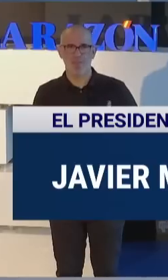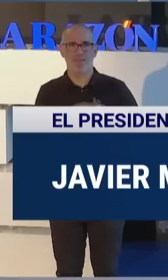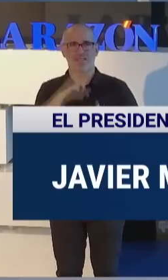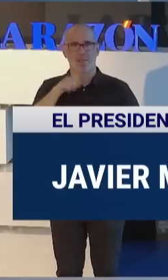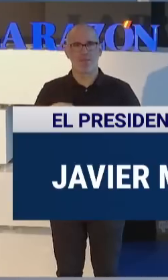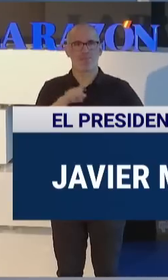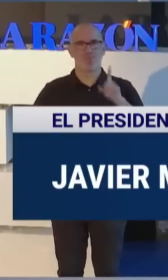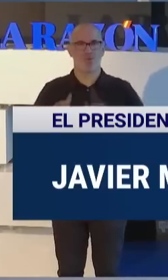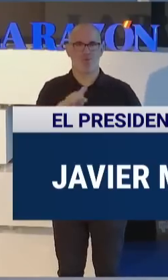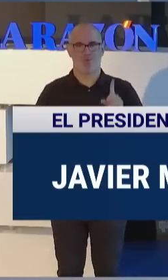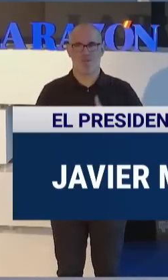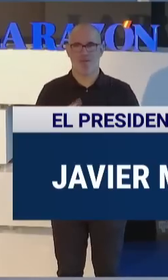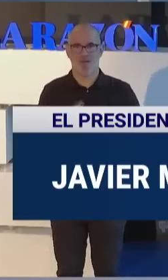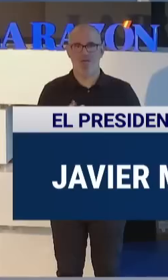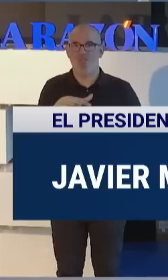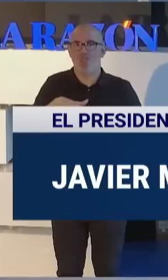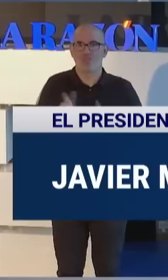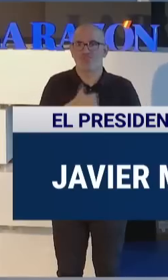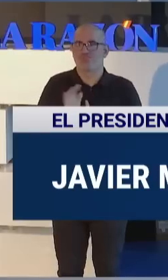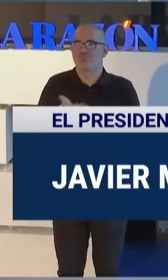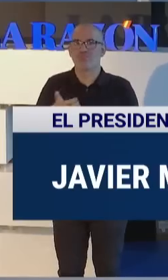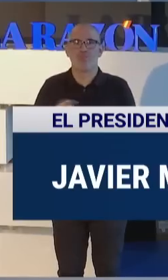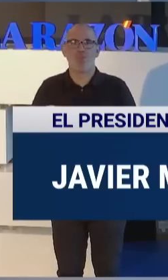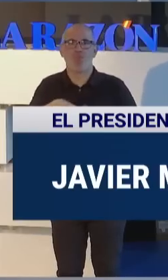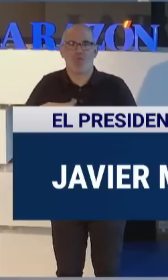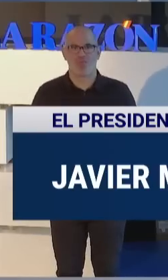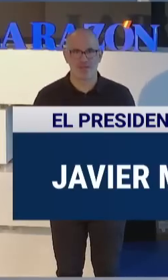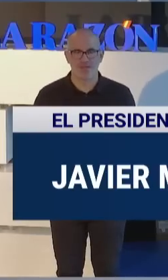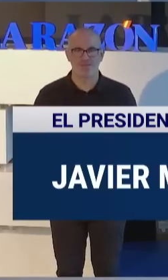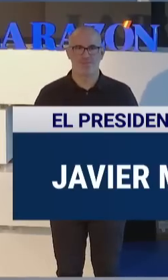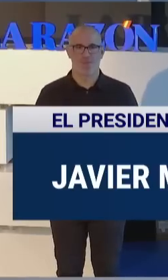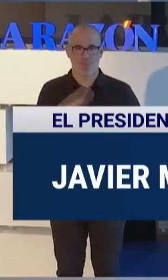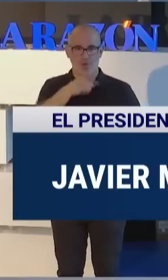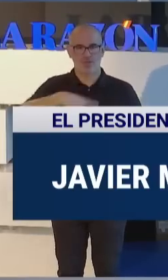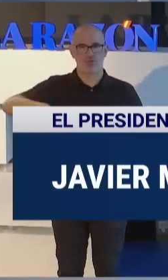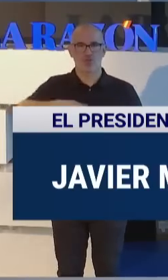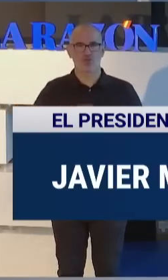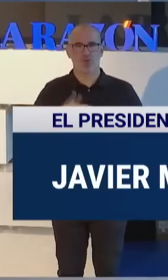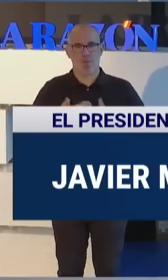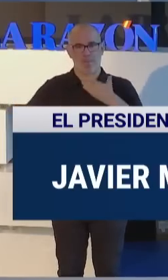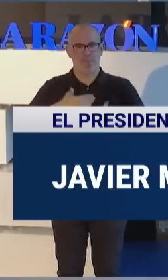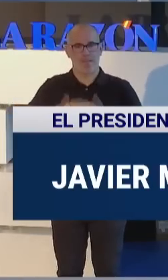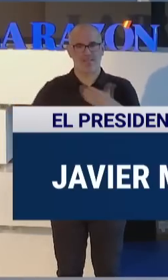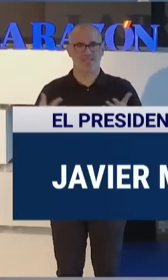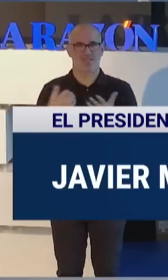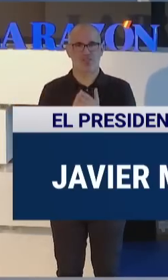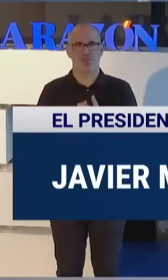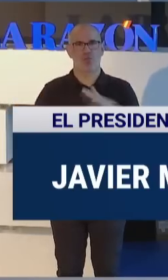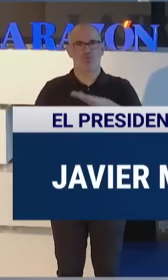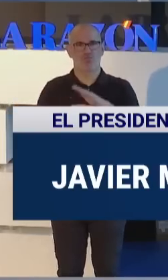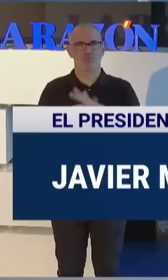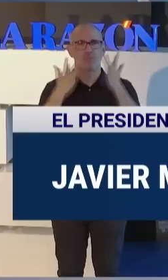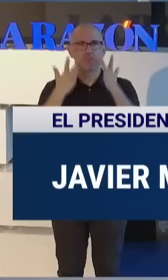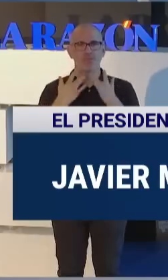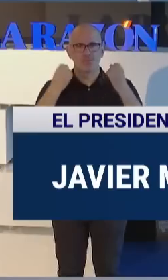de stocks enormes. Entonces, por un lado, digamos, fuimos licuando los pases. Por otra